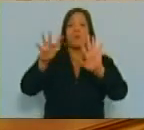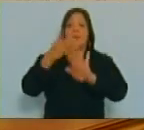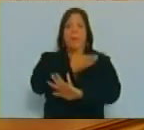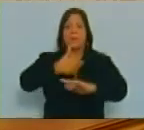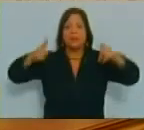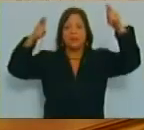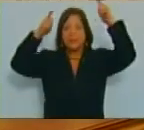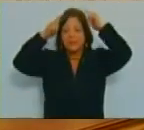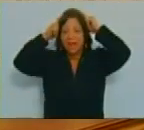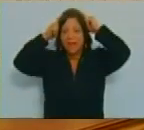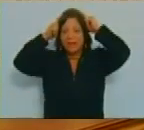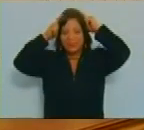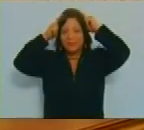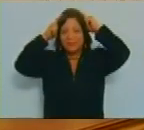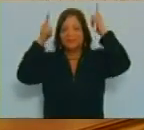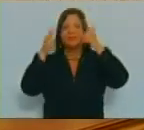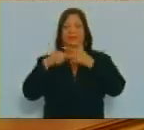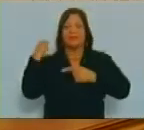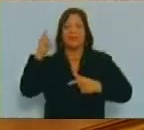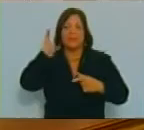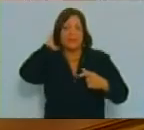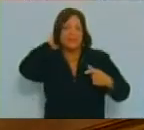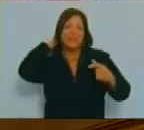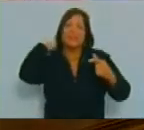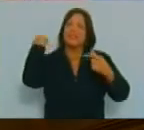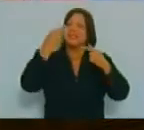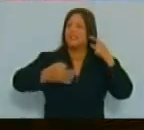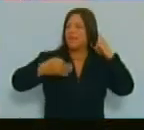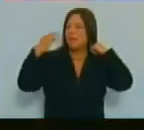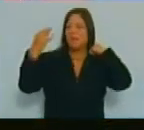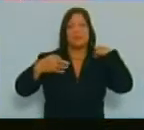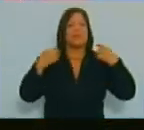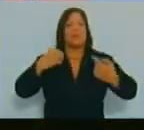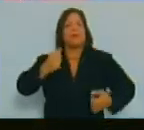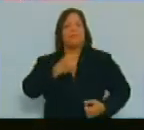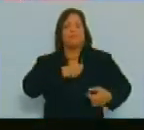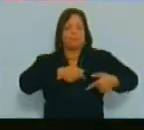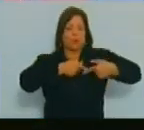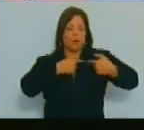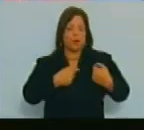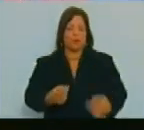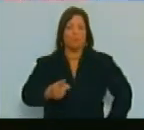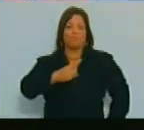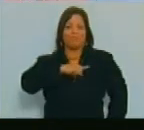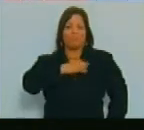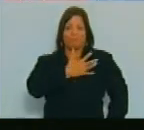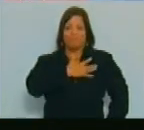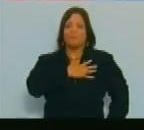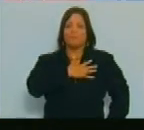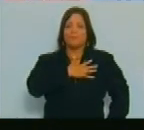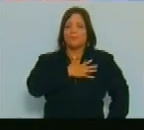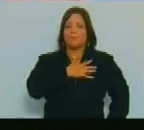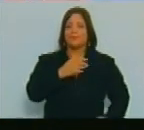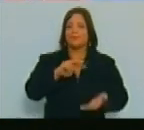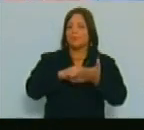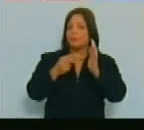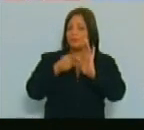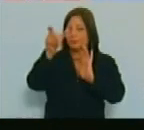supremo hugo chávez que siempre lo llevamos en nuestros corazones partiendo